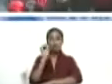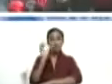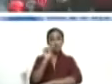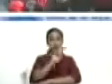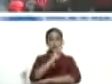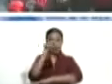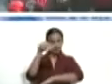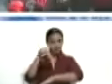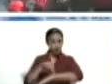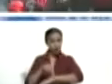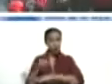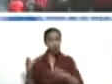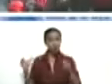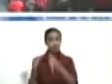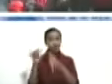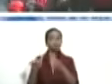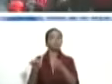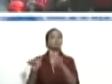Por eso yo los llamo hoy